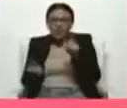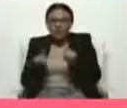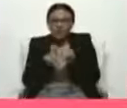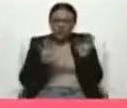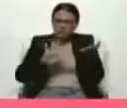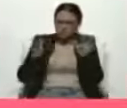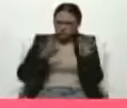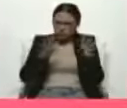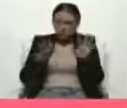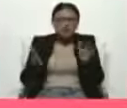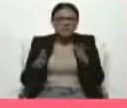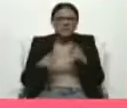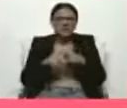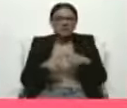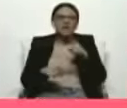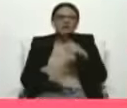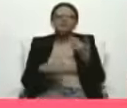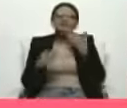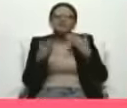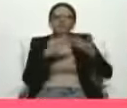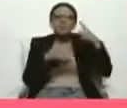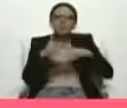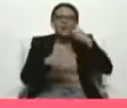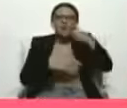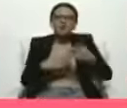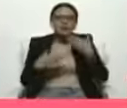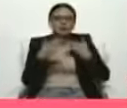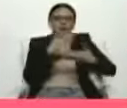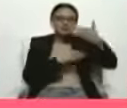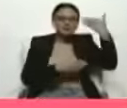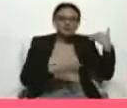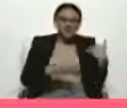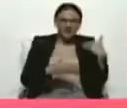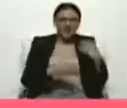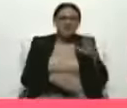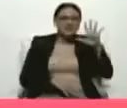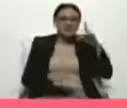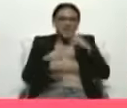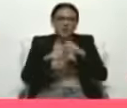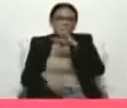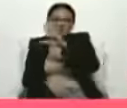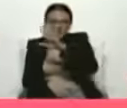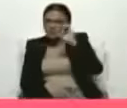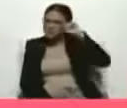Antes, ¿se acuerdan aquella que decía la primera se le pasa, la segunda lo repasa? Bueno, aquí vamos a tener 5.